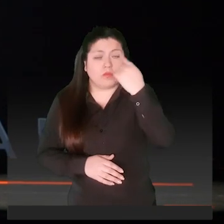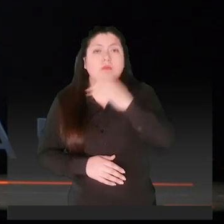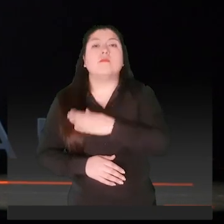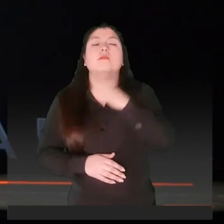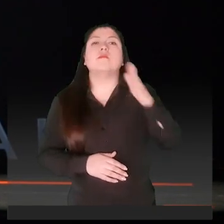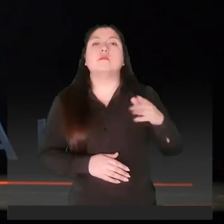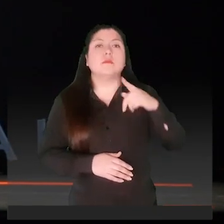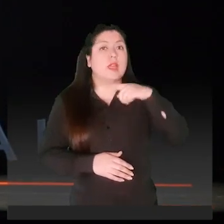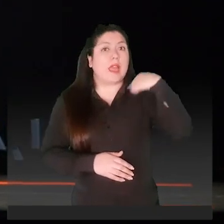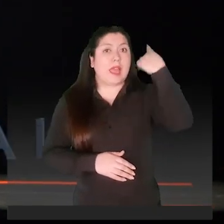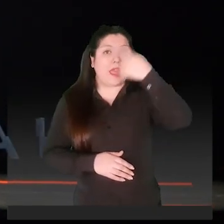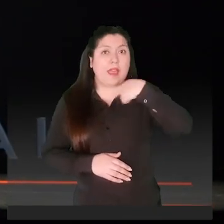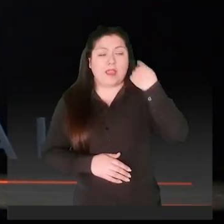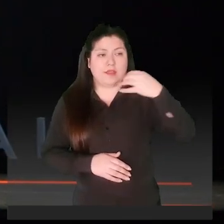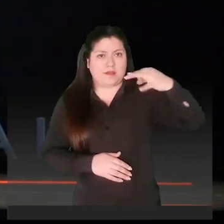facial.